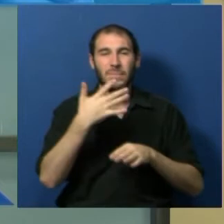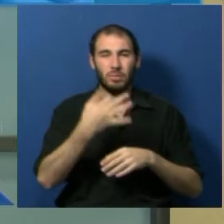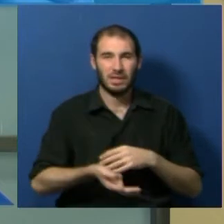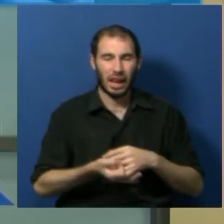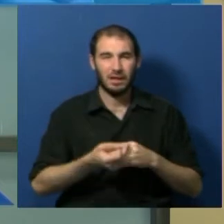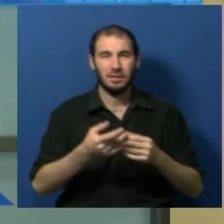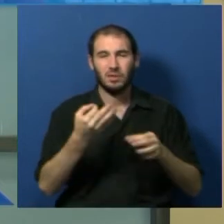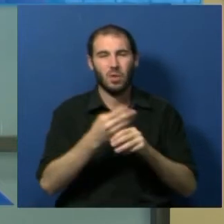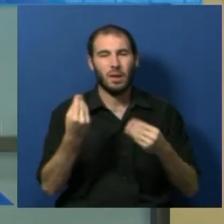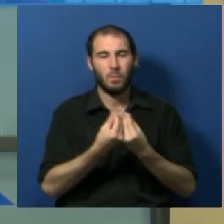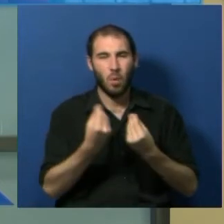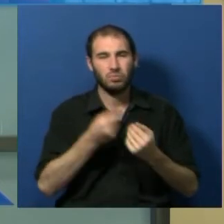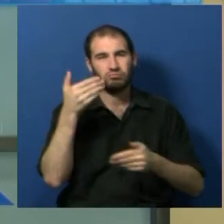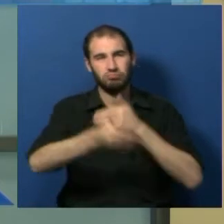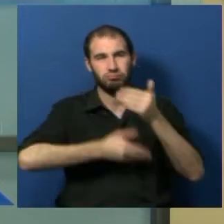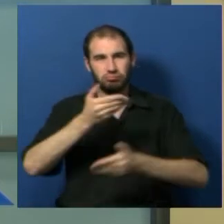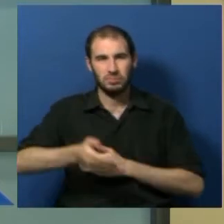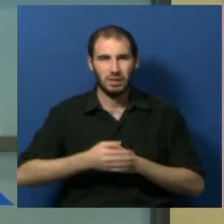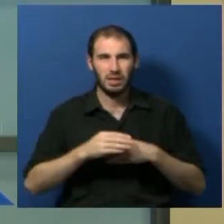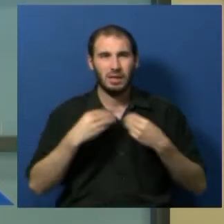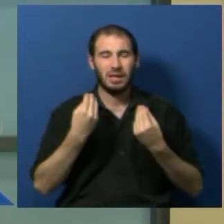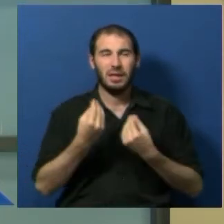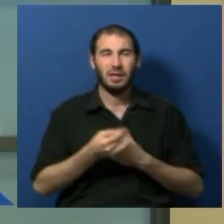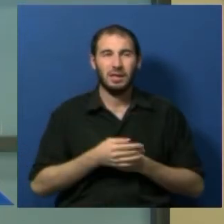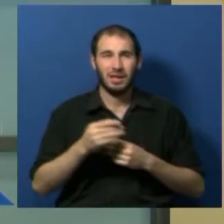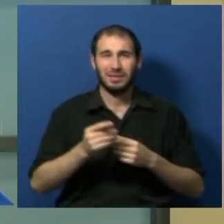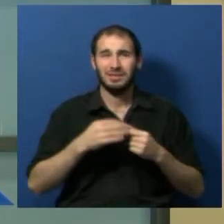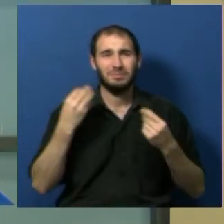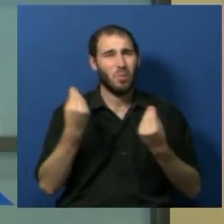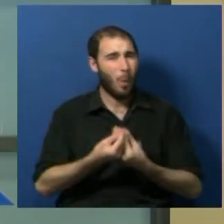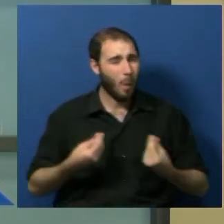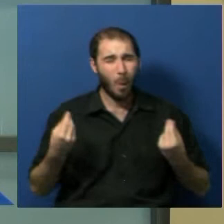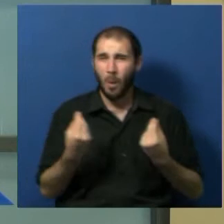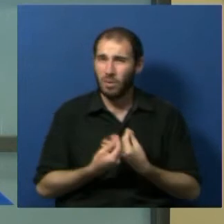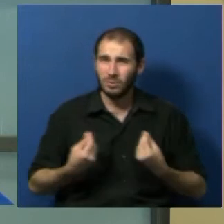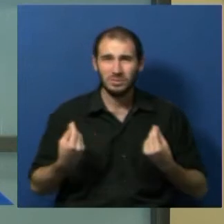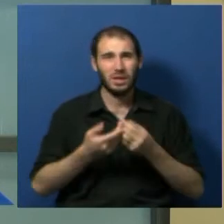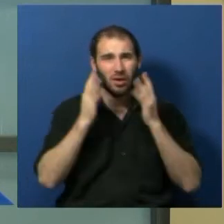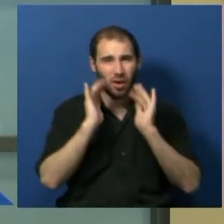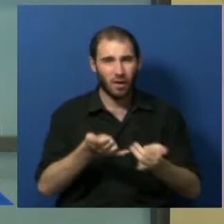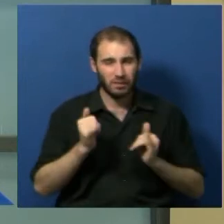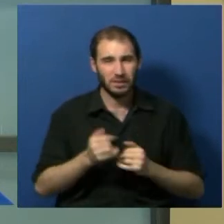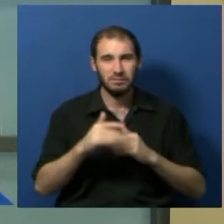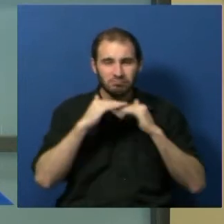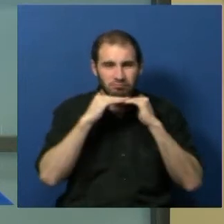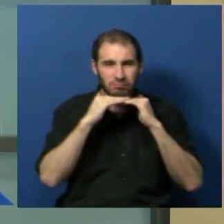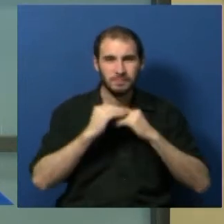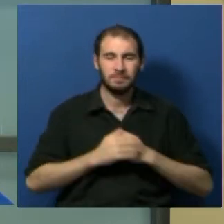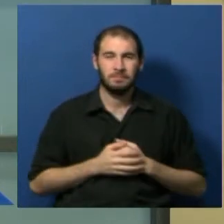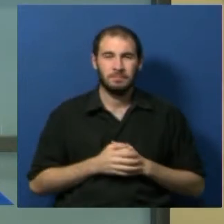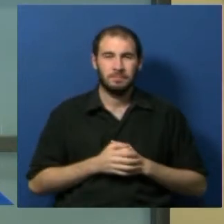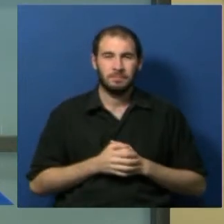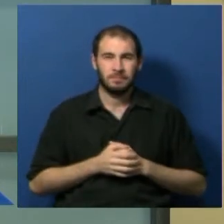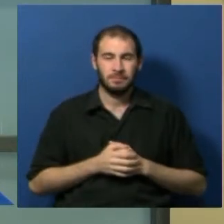llegue a la mayor cantidad de escuelas posibles. Estamos hablando de decenas y decenas y decenas de miles de jóvenes que las van a ver.